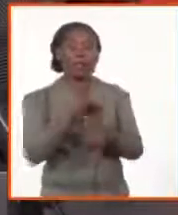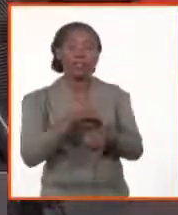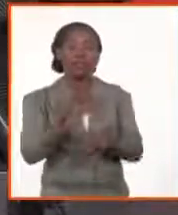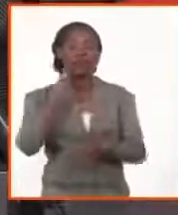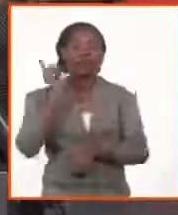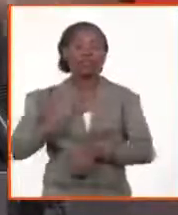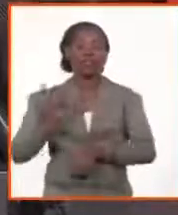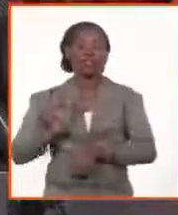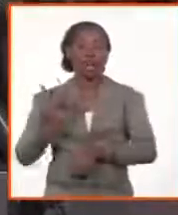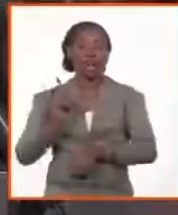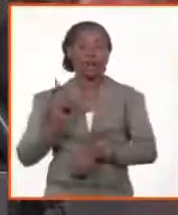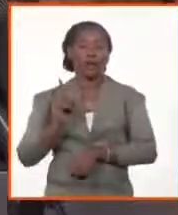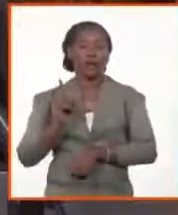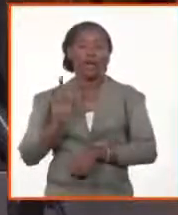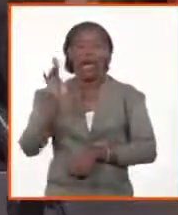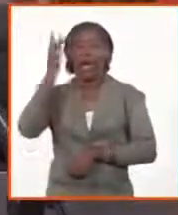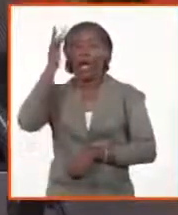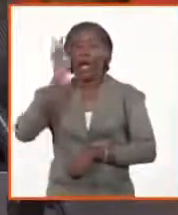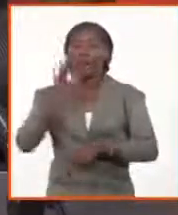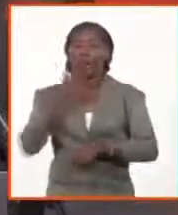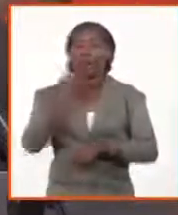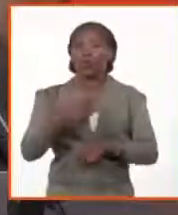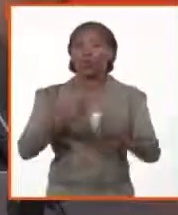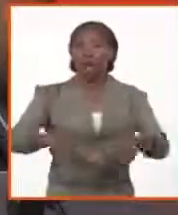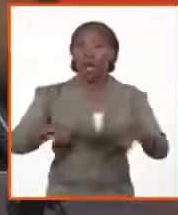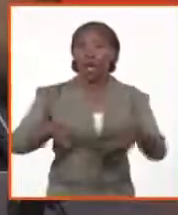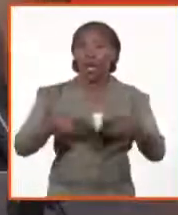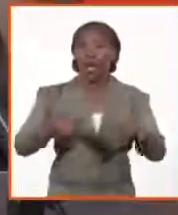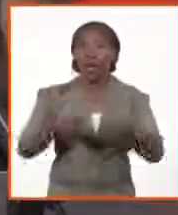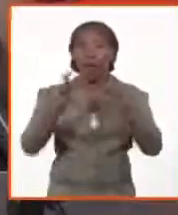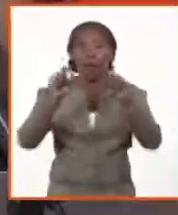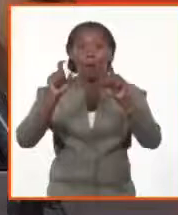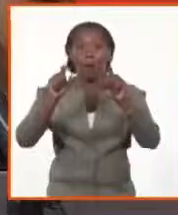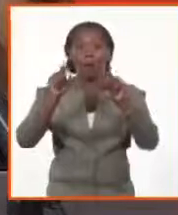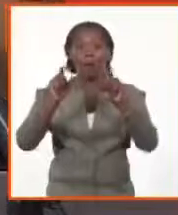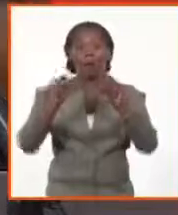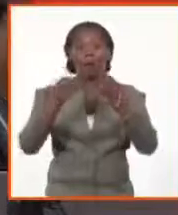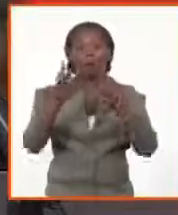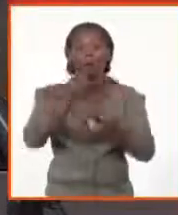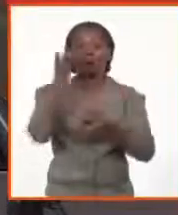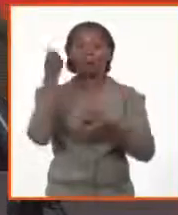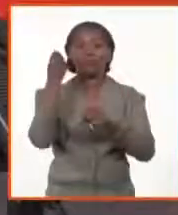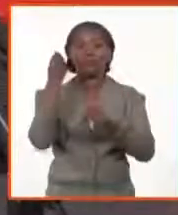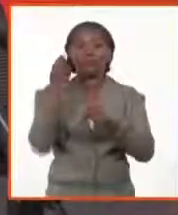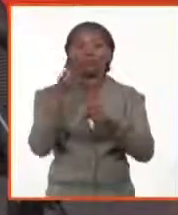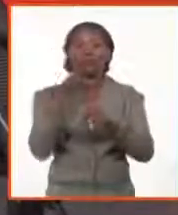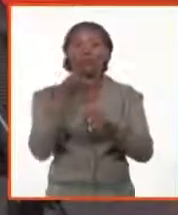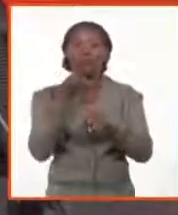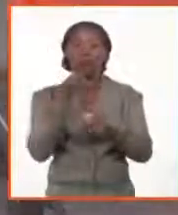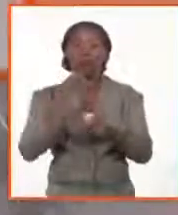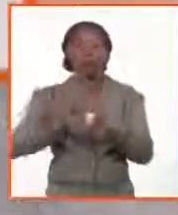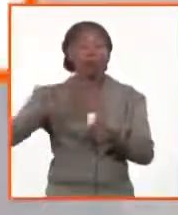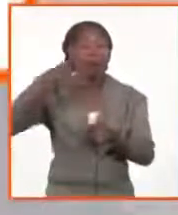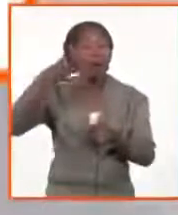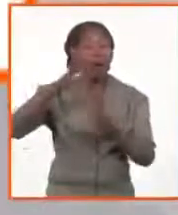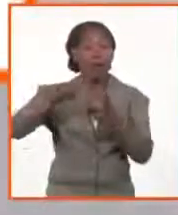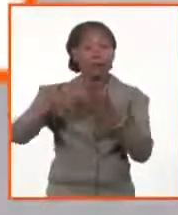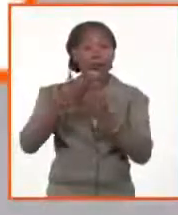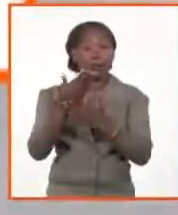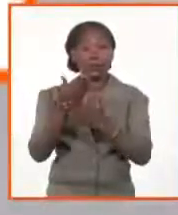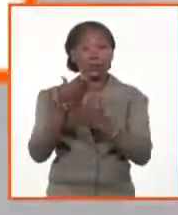de la fiebre por cuarto día pueda presentar complicaciones y aquí algo que hay que hay que